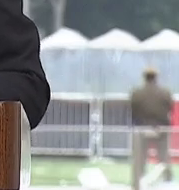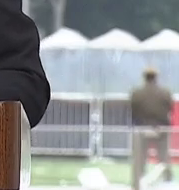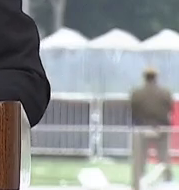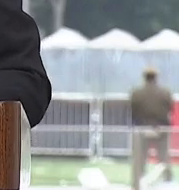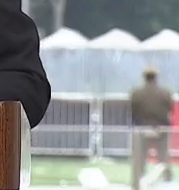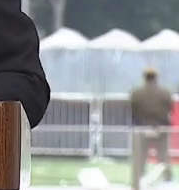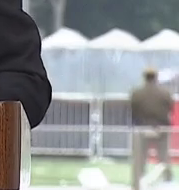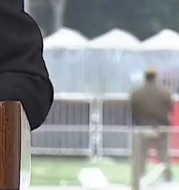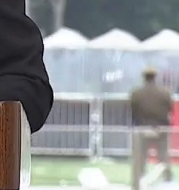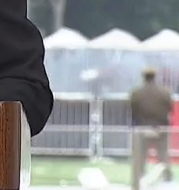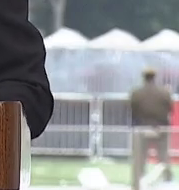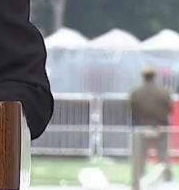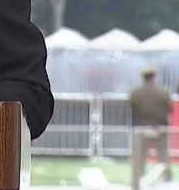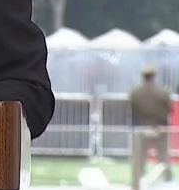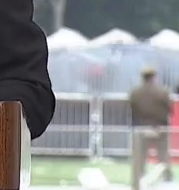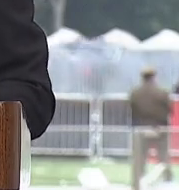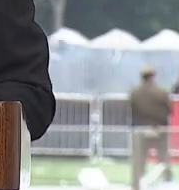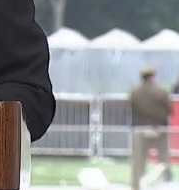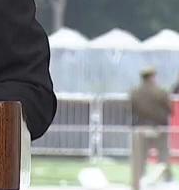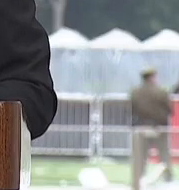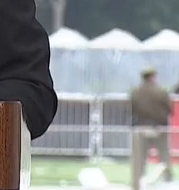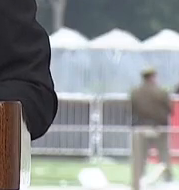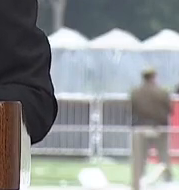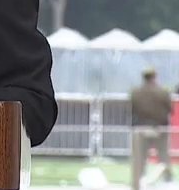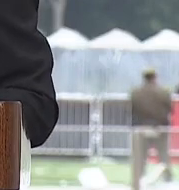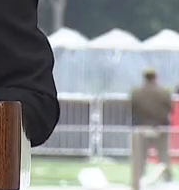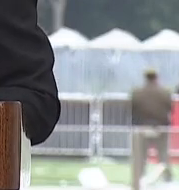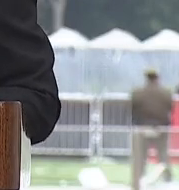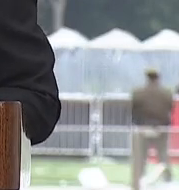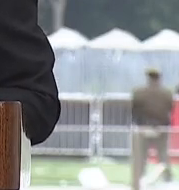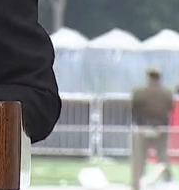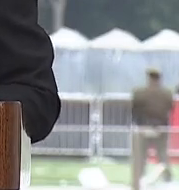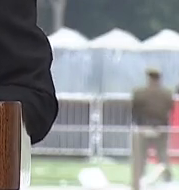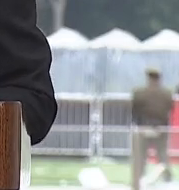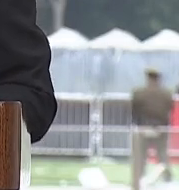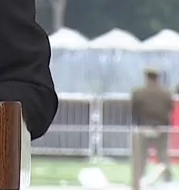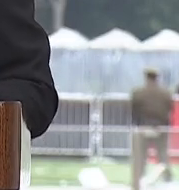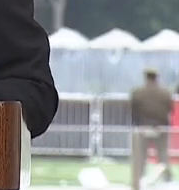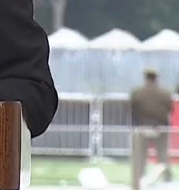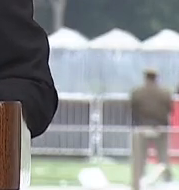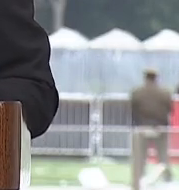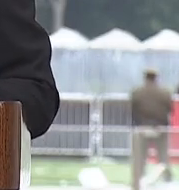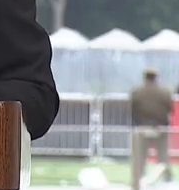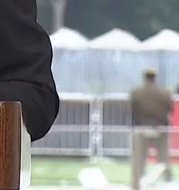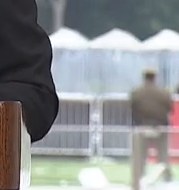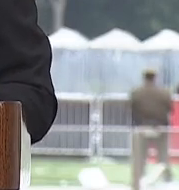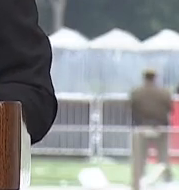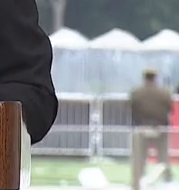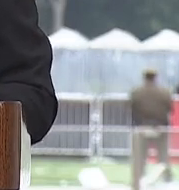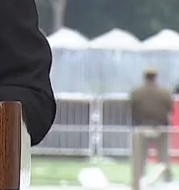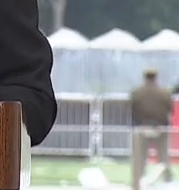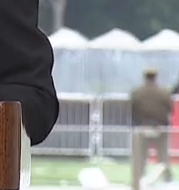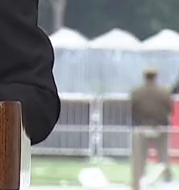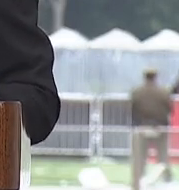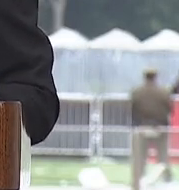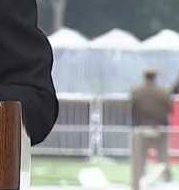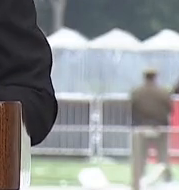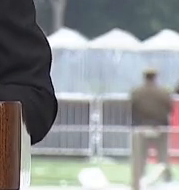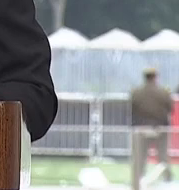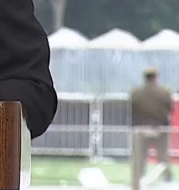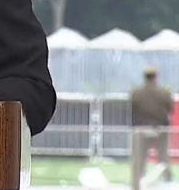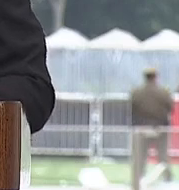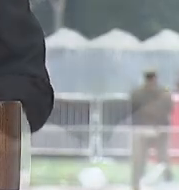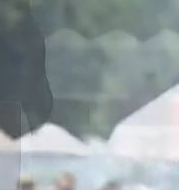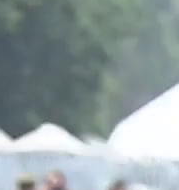pero también entonces a avanzar con las reformas que tiene comprometida el gobierno del presidente Gabriel Boric. Sí, decía el presidente Boric, María, no vamos a permitir que el